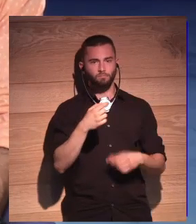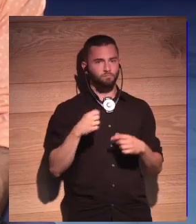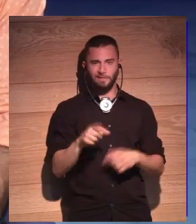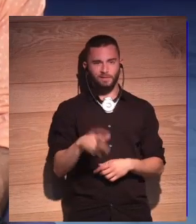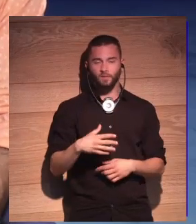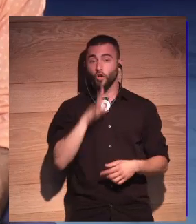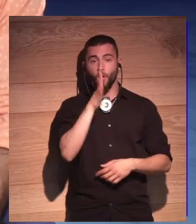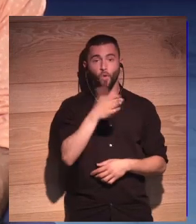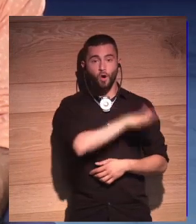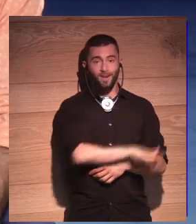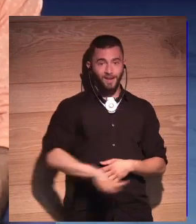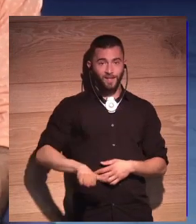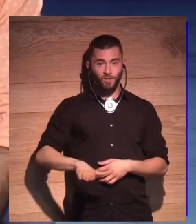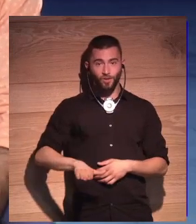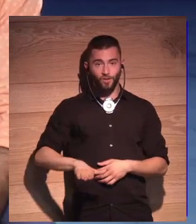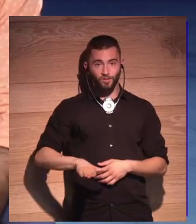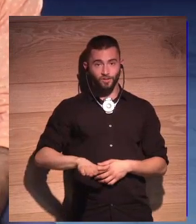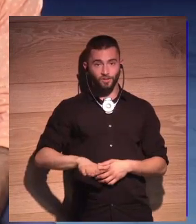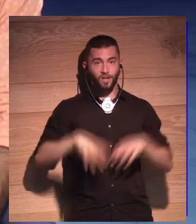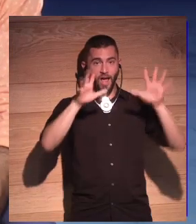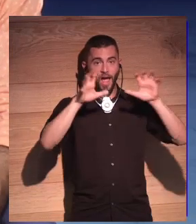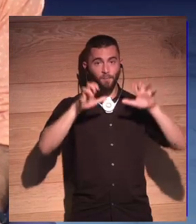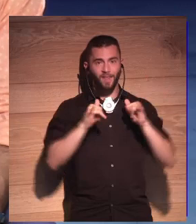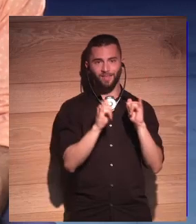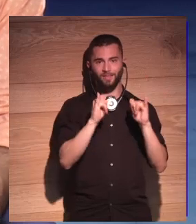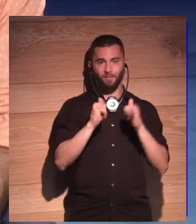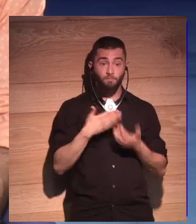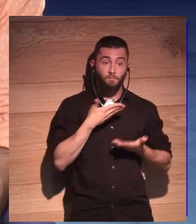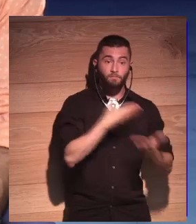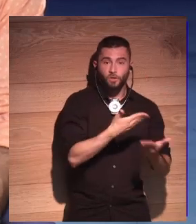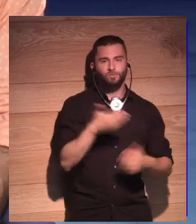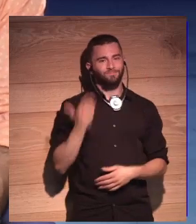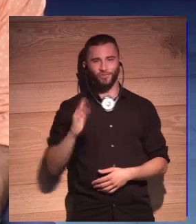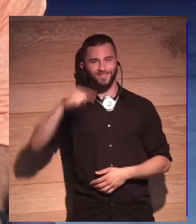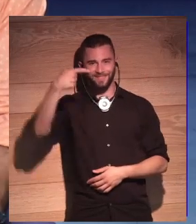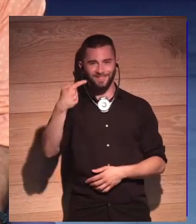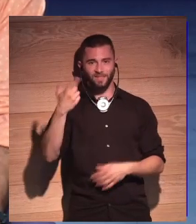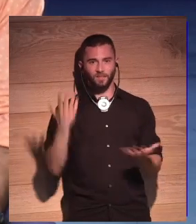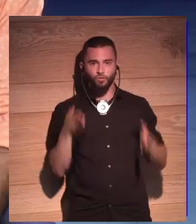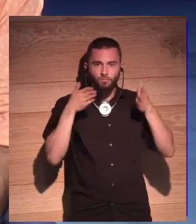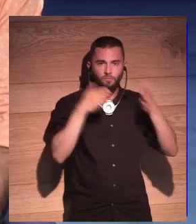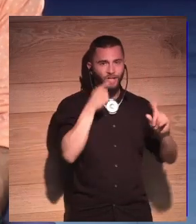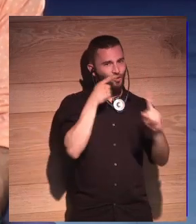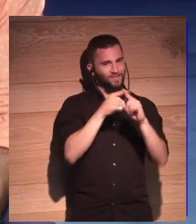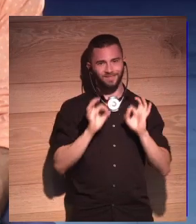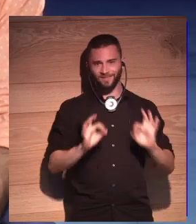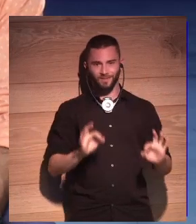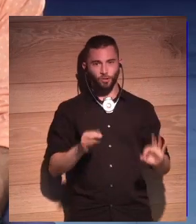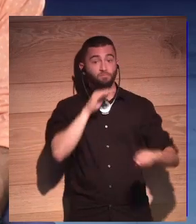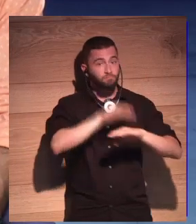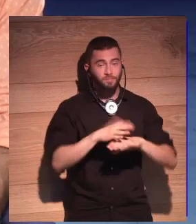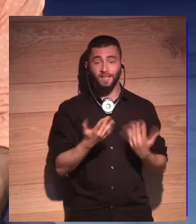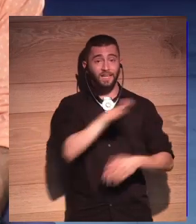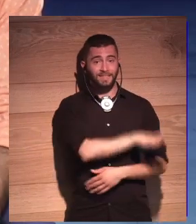los niños aprendan divirtiéndose y al final eso es lo más importante y un poco el foco, ¿no? Y el objetivo que teníamos, ¿no? Que los